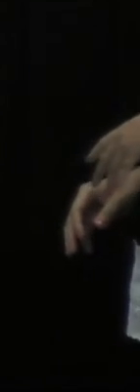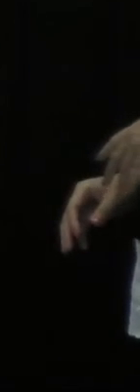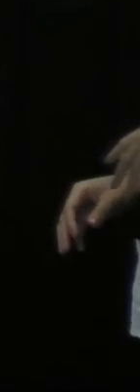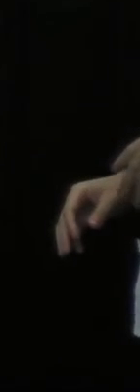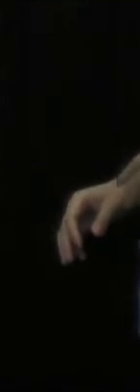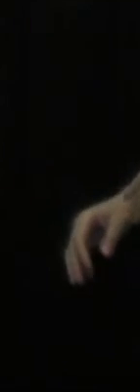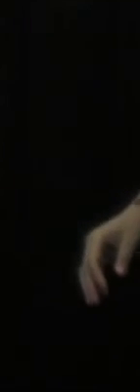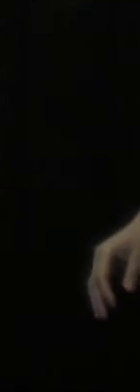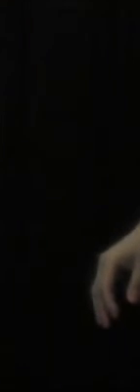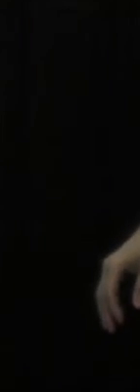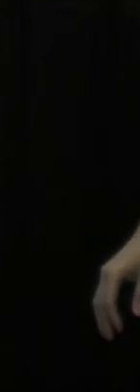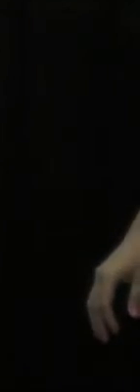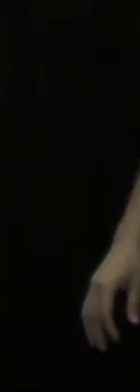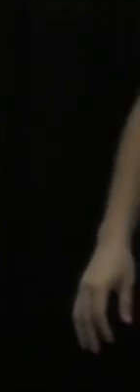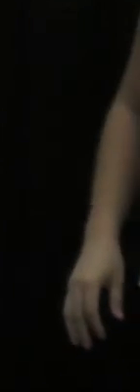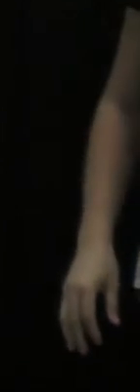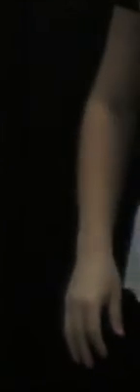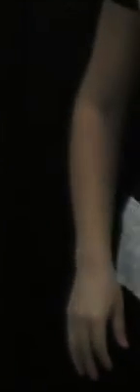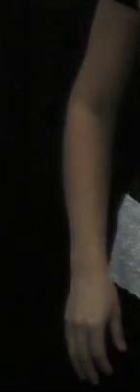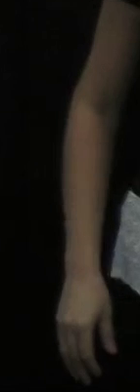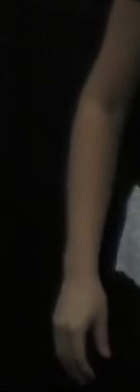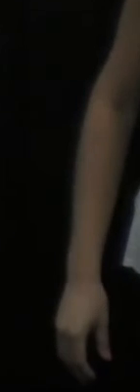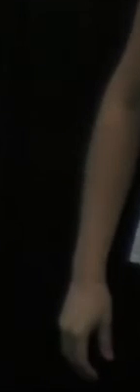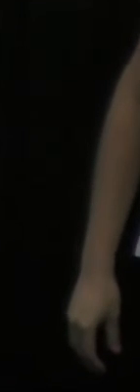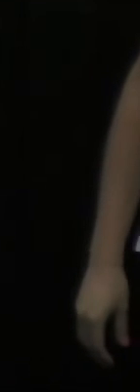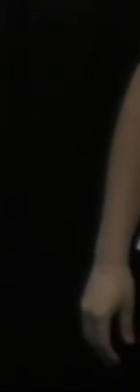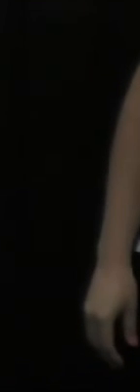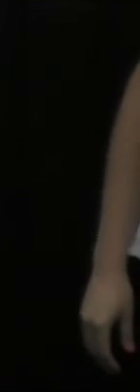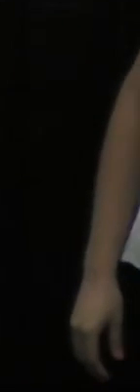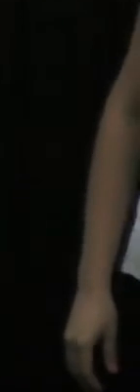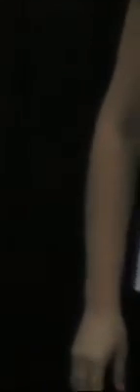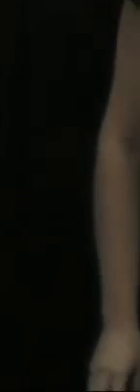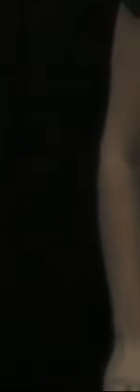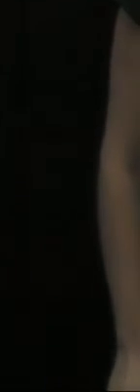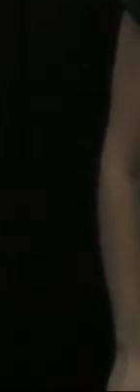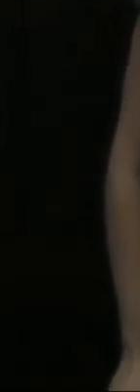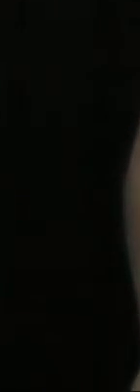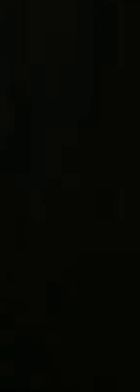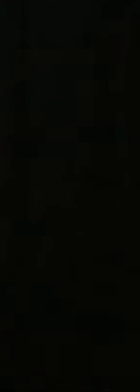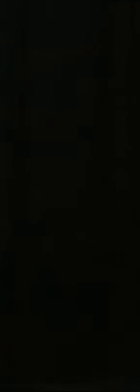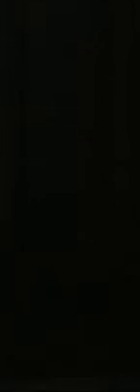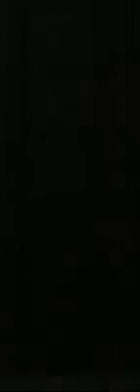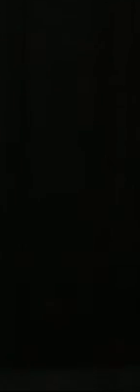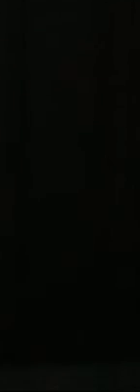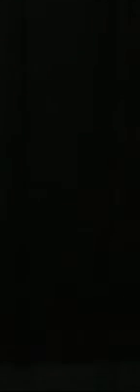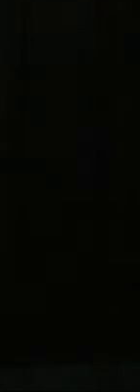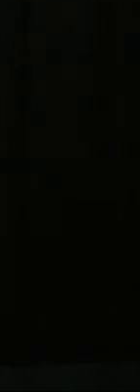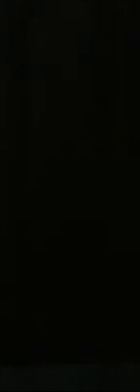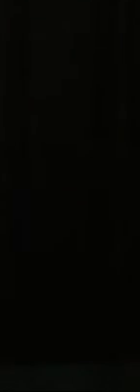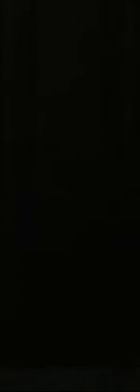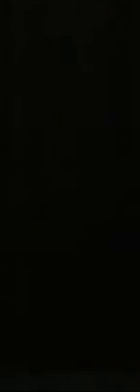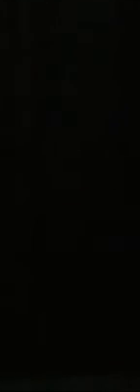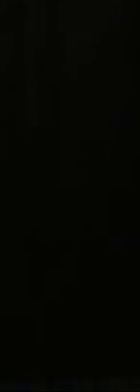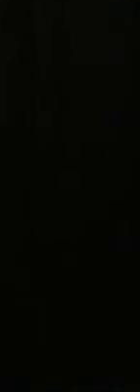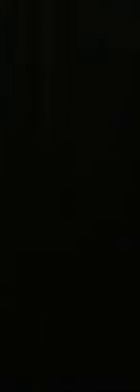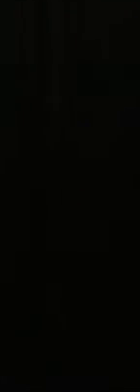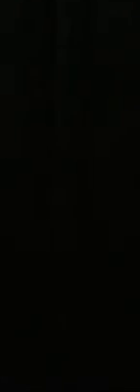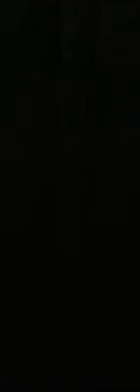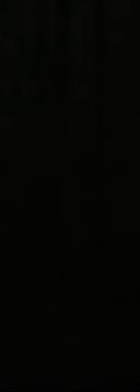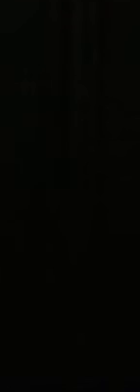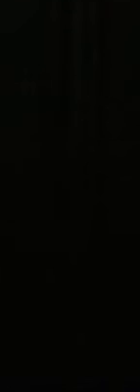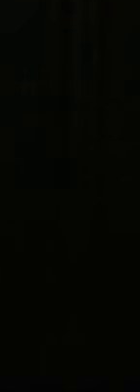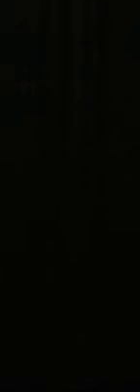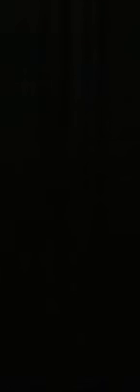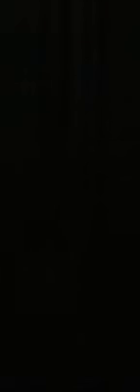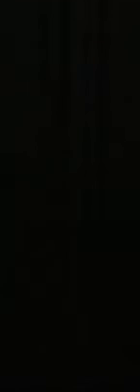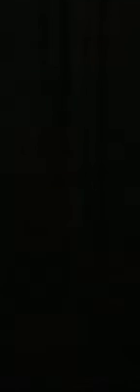Estimado presidente de la mesa directiva, le solicito de manera respetuosa y por segunda ocasión en esta tribuna el por favor sea tomada